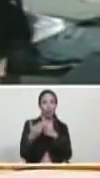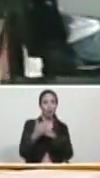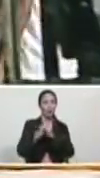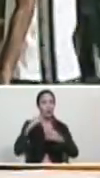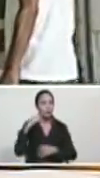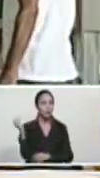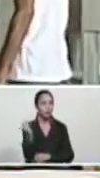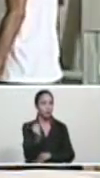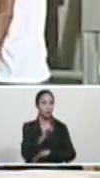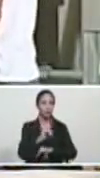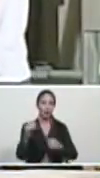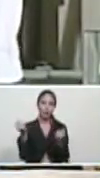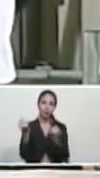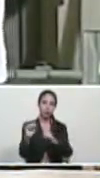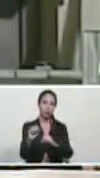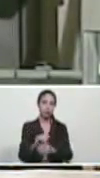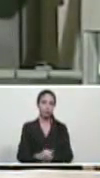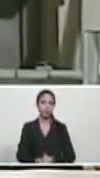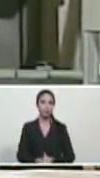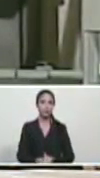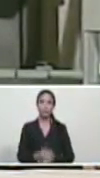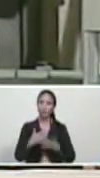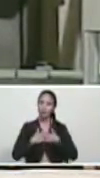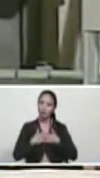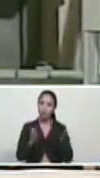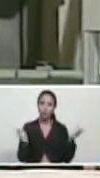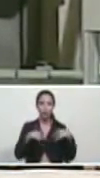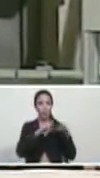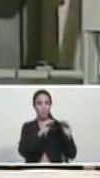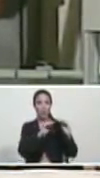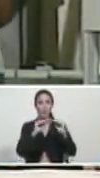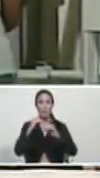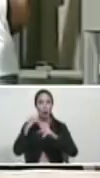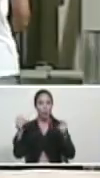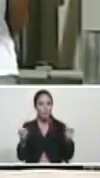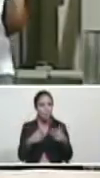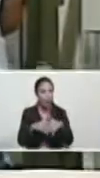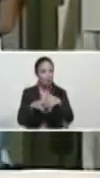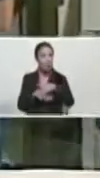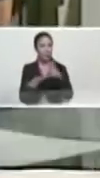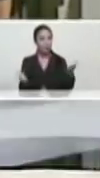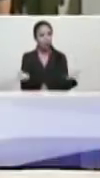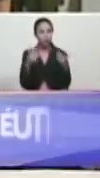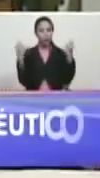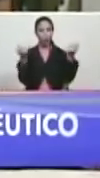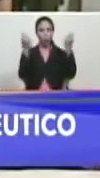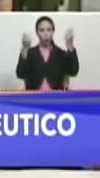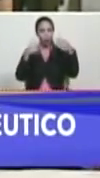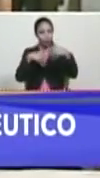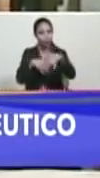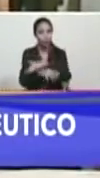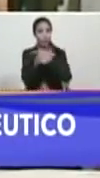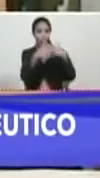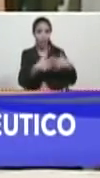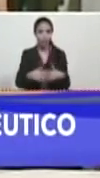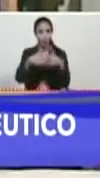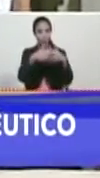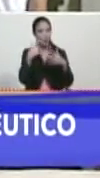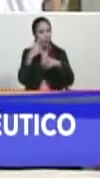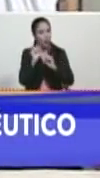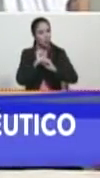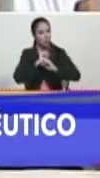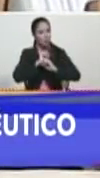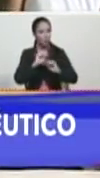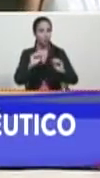rechazan las amenazas militares, y están convocando a grandes movilizaciones populares en los Estados Unidos para rechazar las